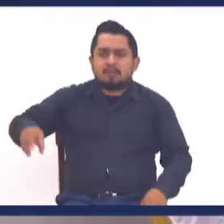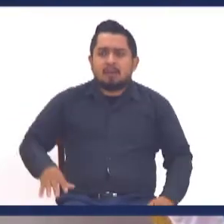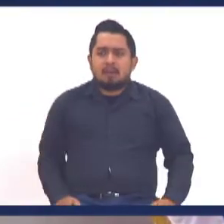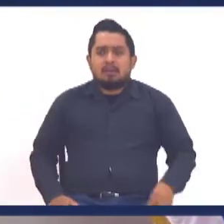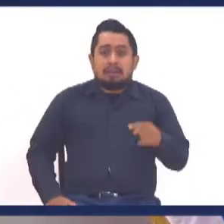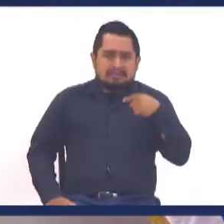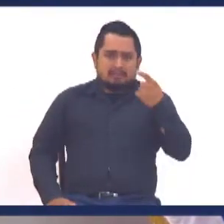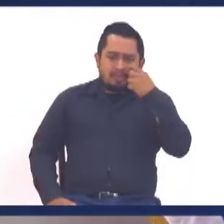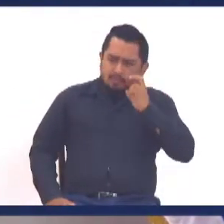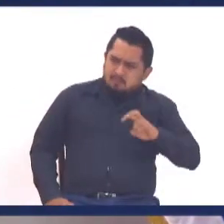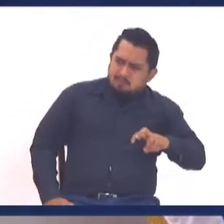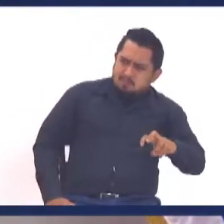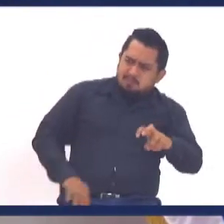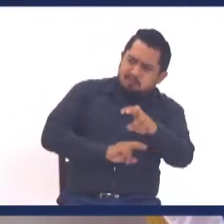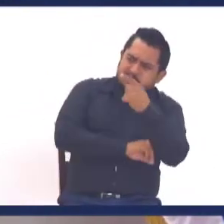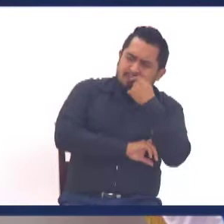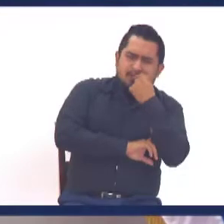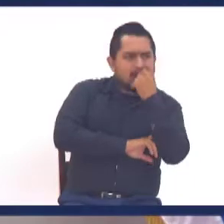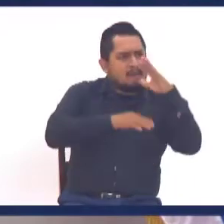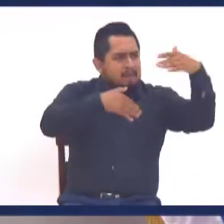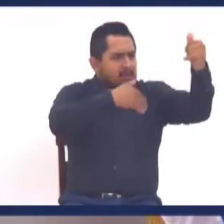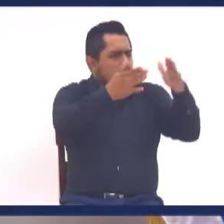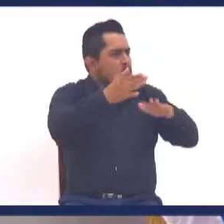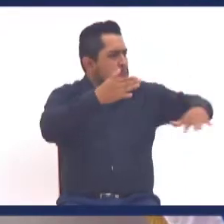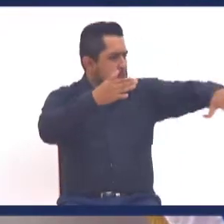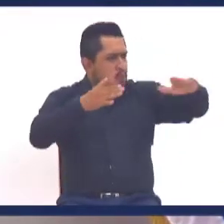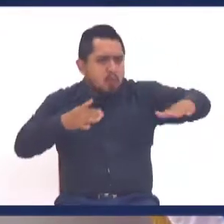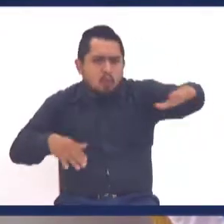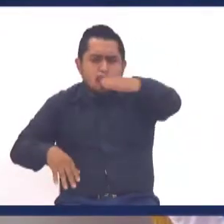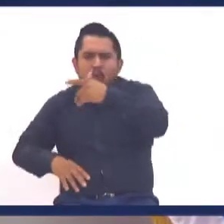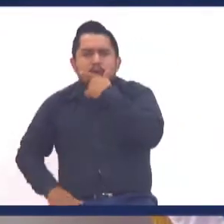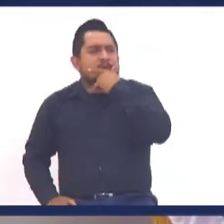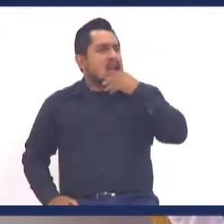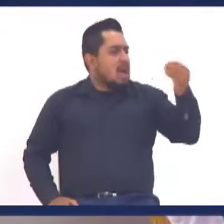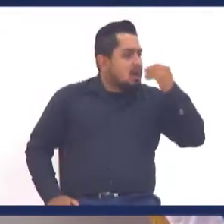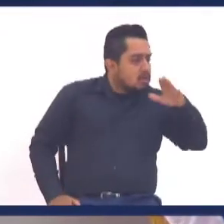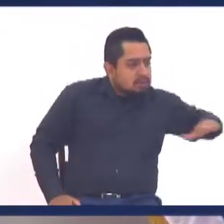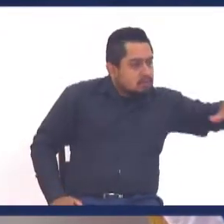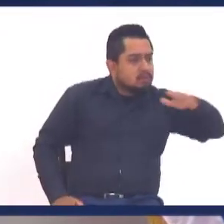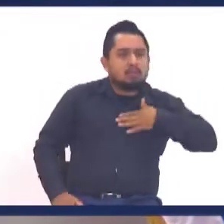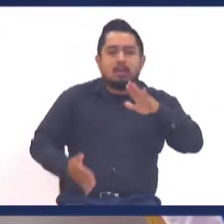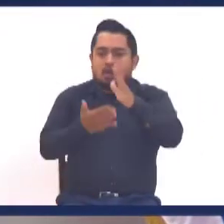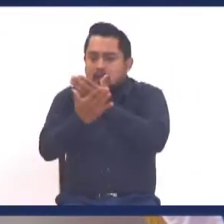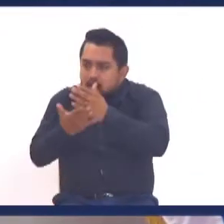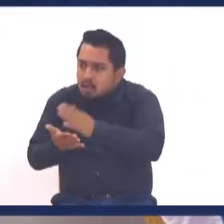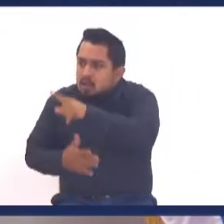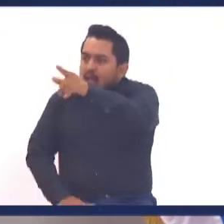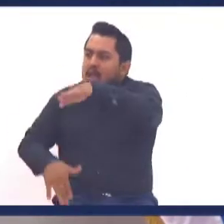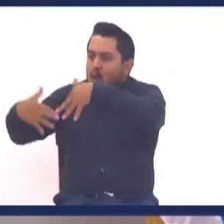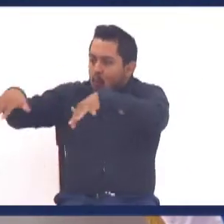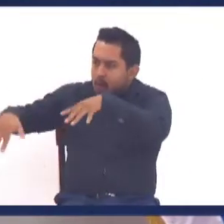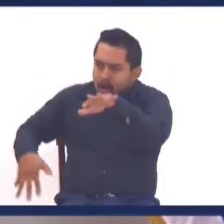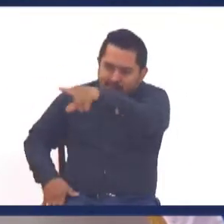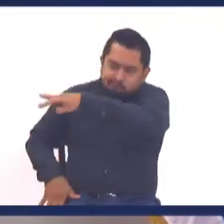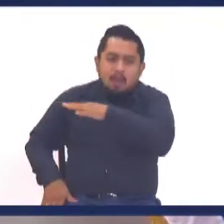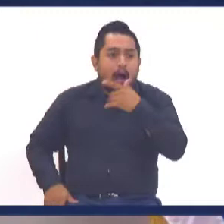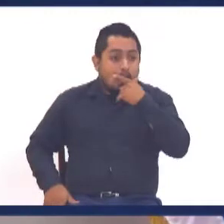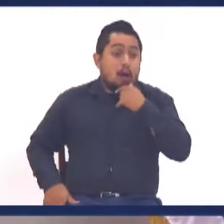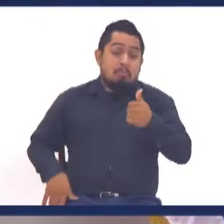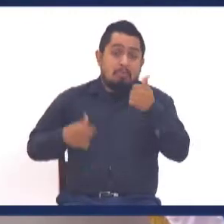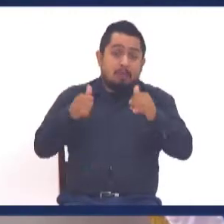y después de todos los llevaron a la cosa de las instalaciones aquí corremos aquí comemos aquí repartimos aquellos duermen aquí hace todo